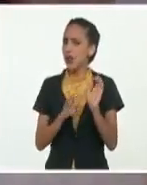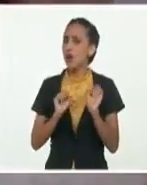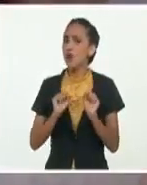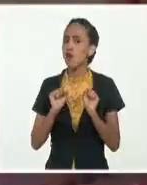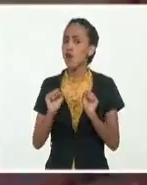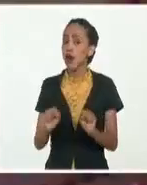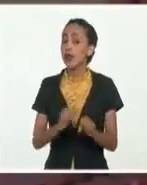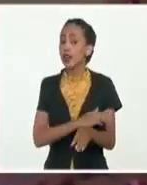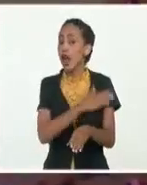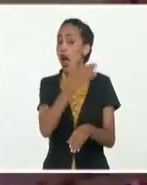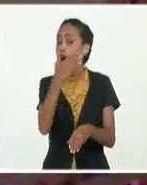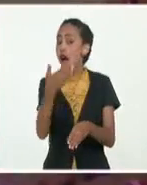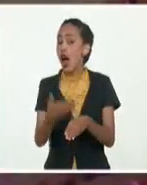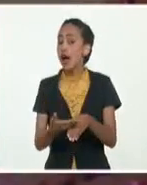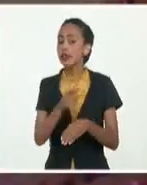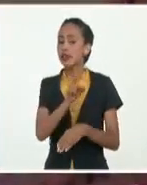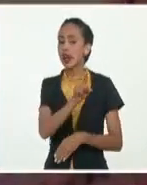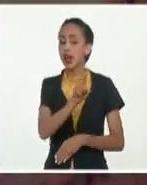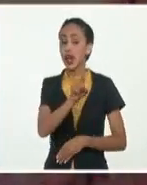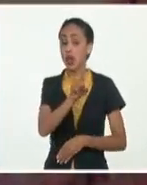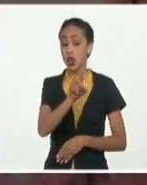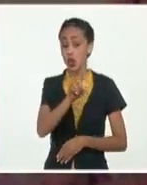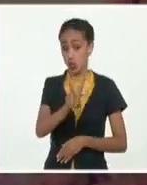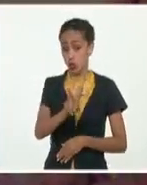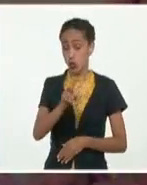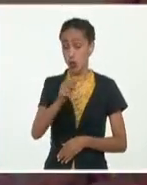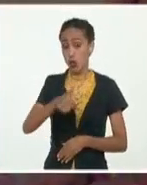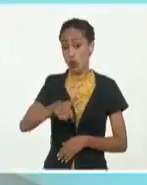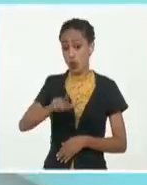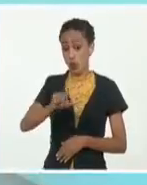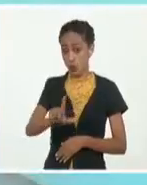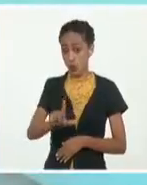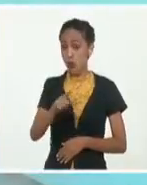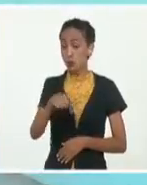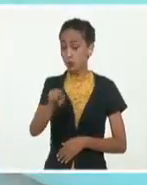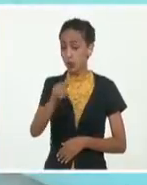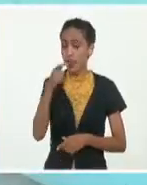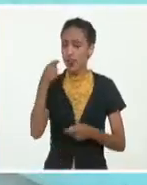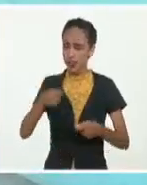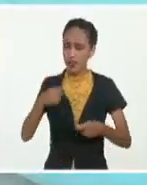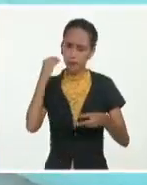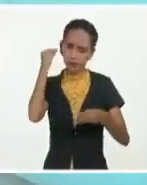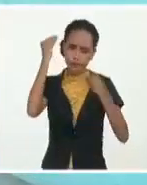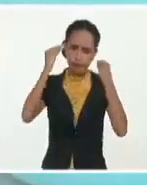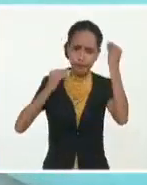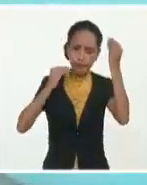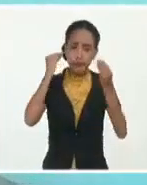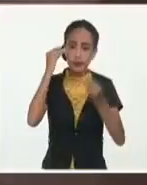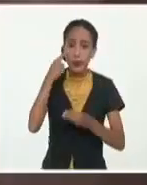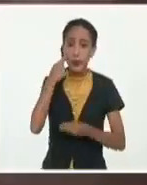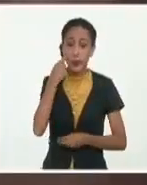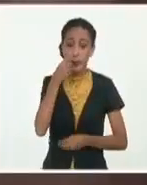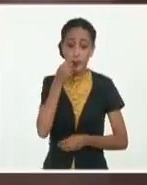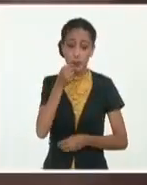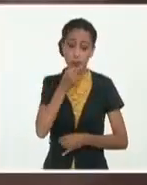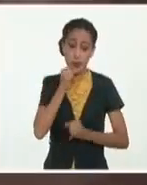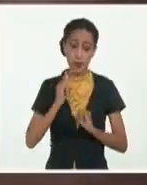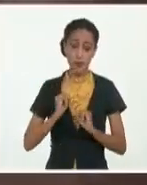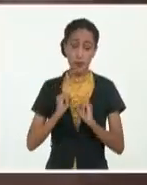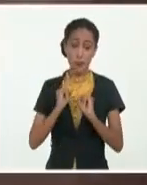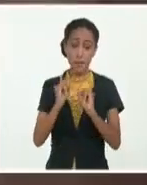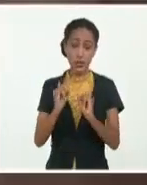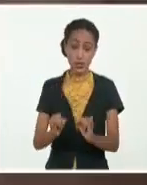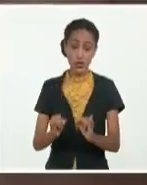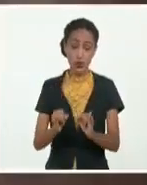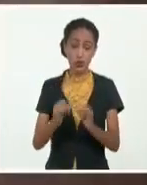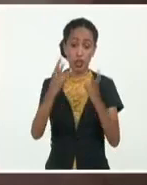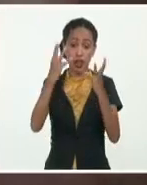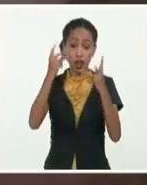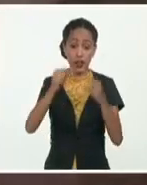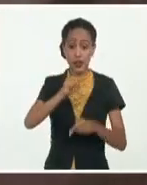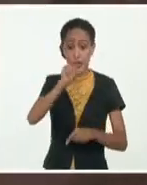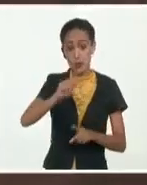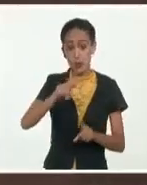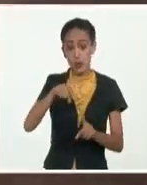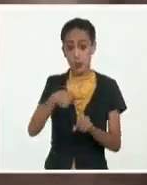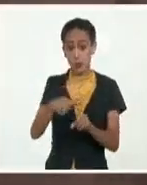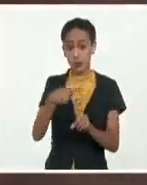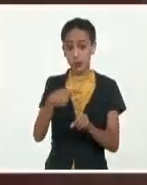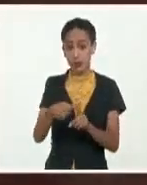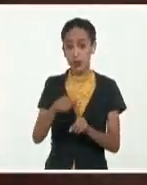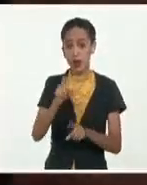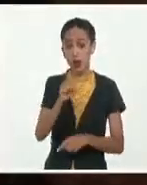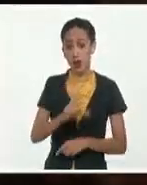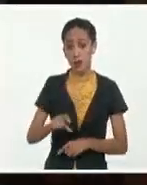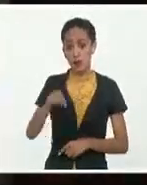el 2 de julio? Pues analicen estos reportes con los que amaneció la región aramontina hoy.